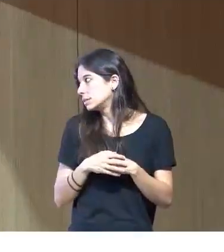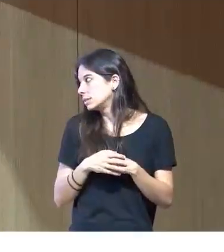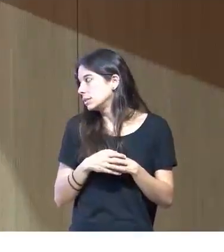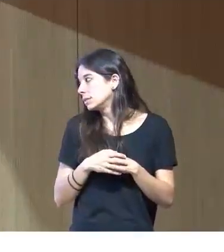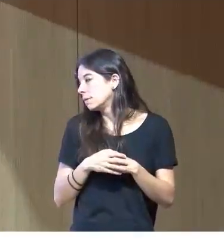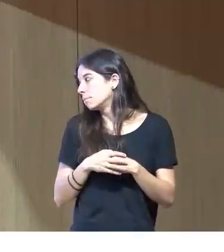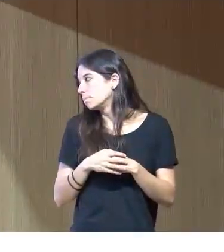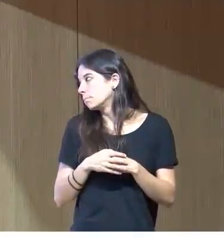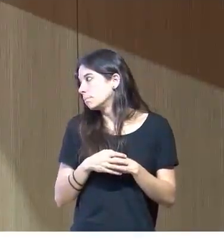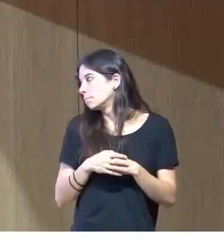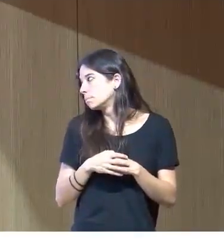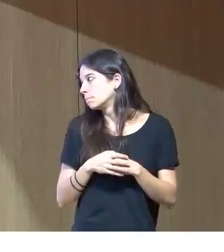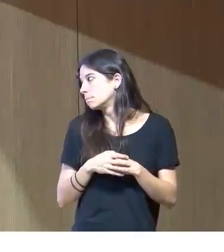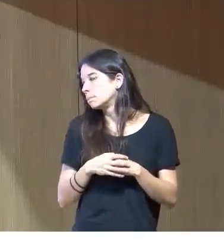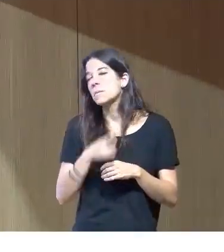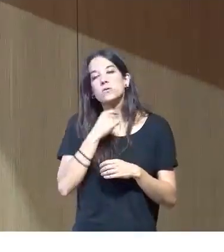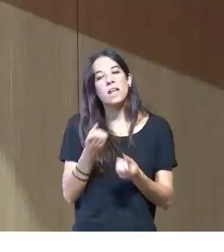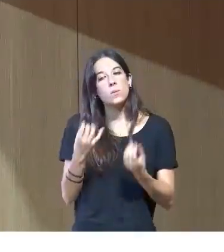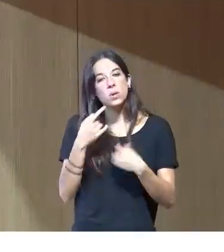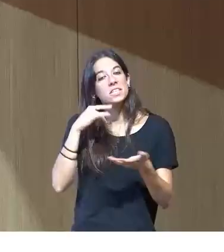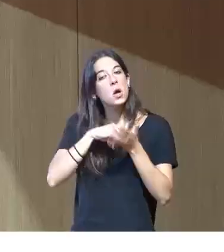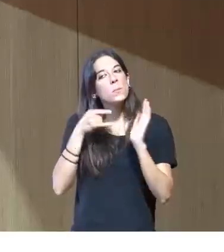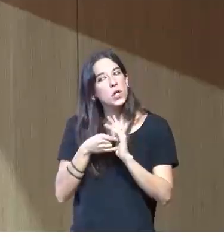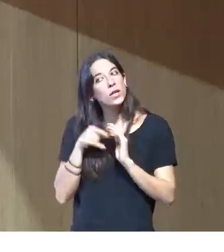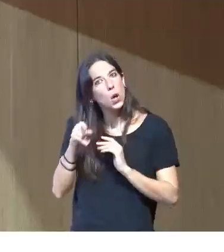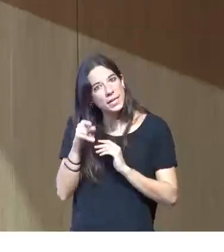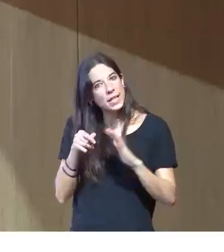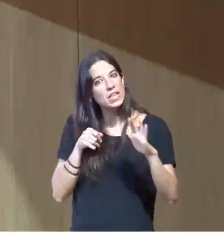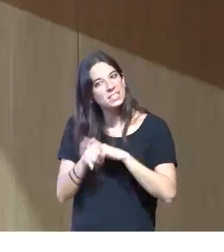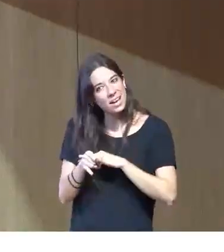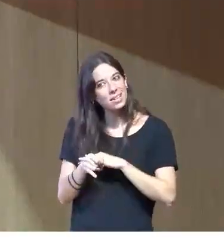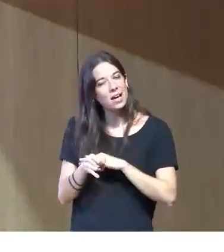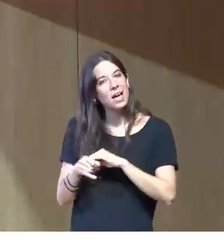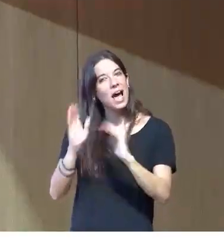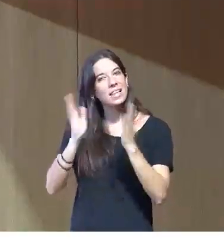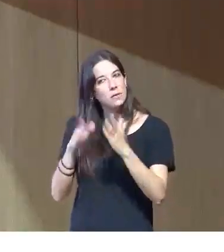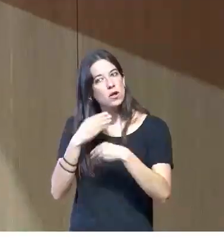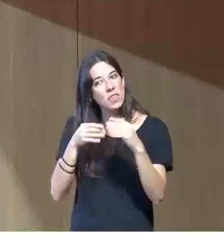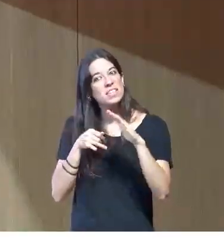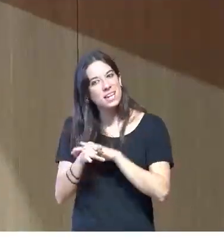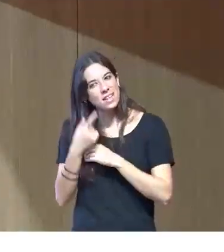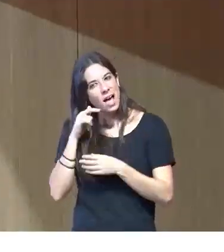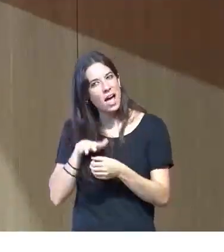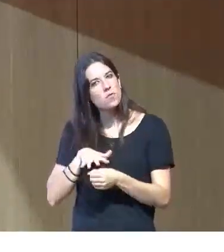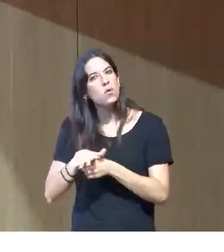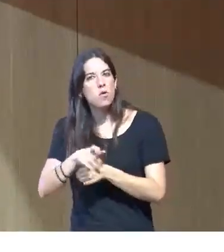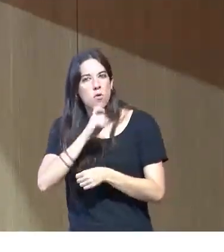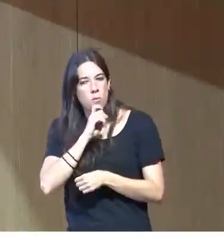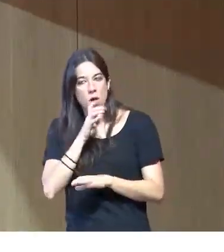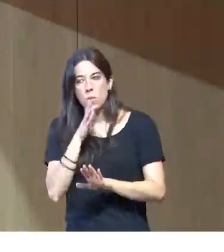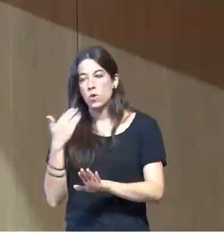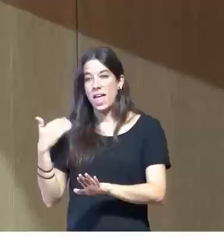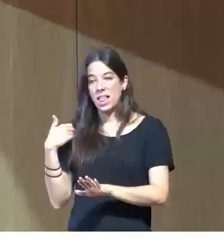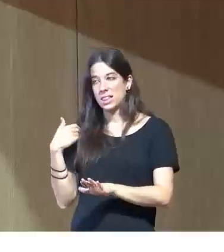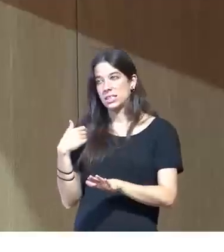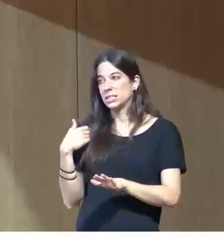que nos contases qué ha aportado este proyecto no a toda la intervención que hacía inserta que estaba muy centrada en el empleo y que a veces